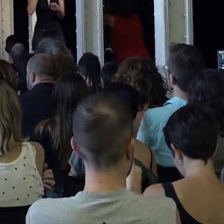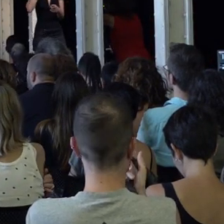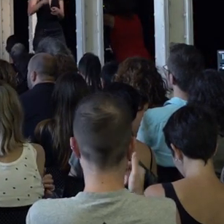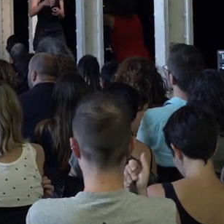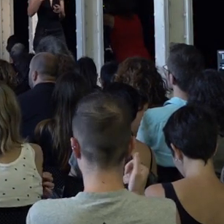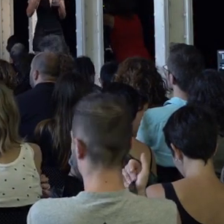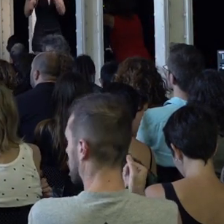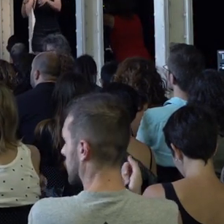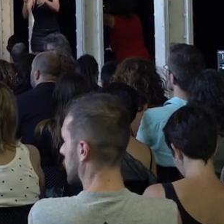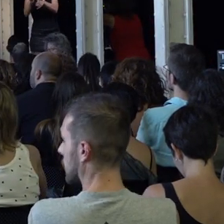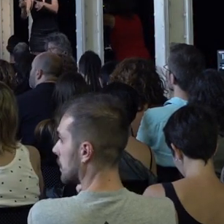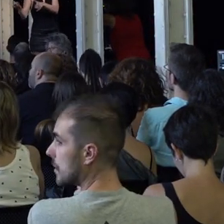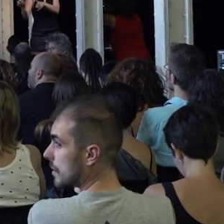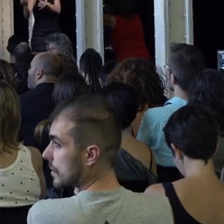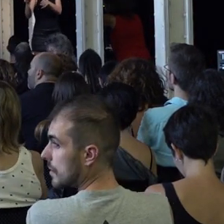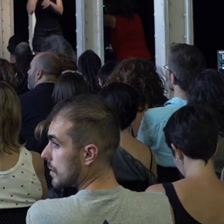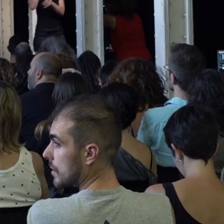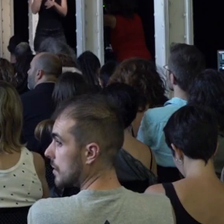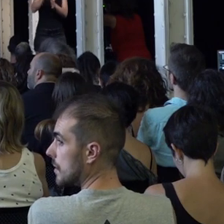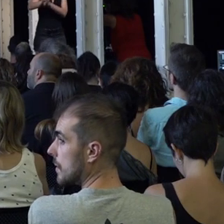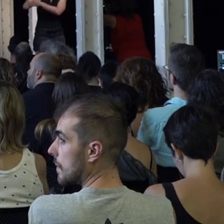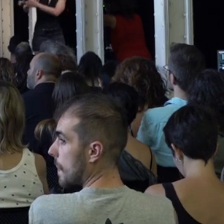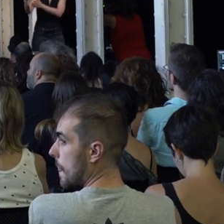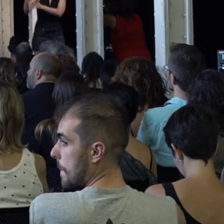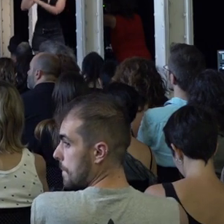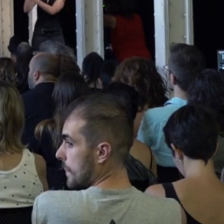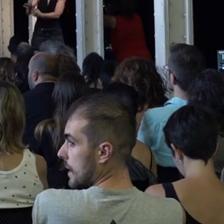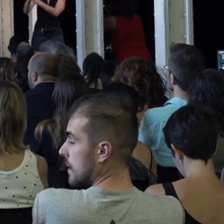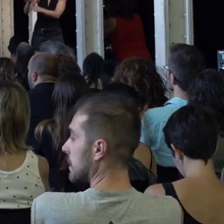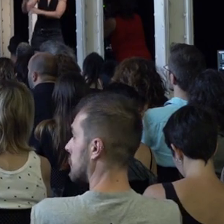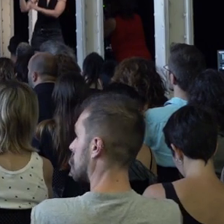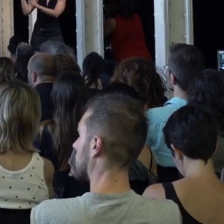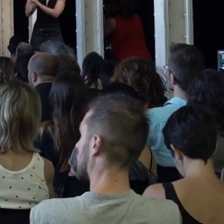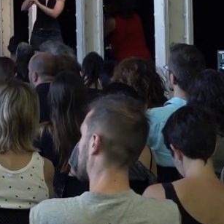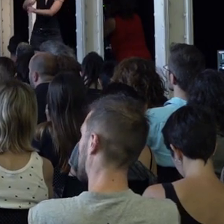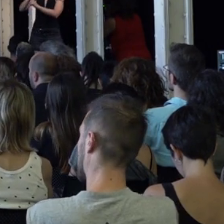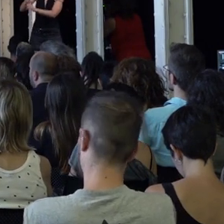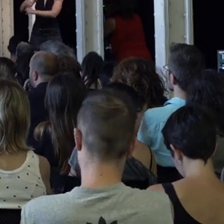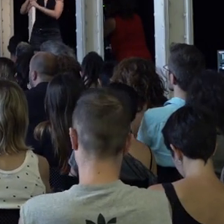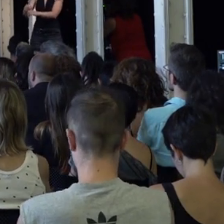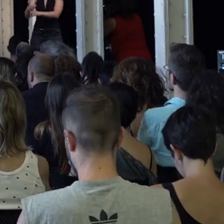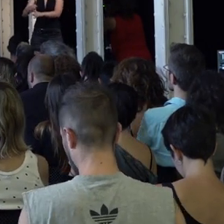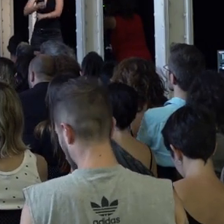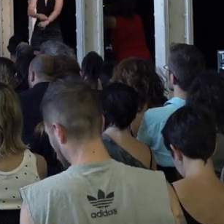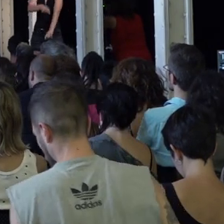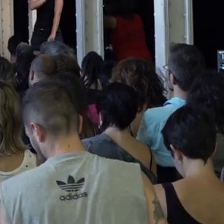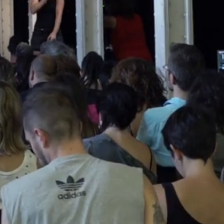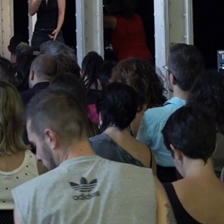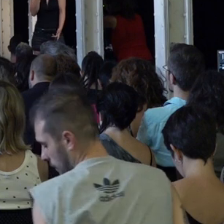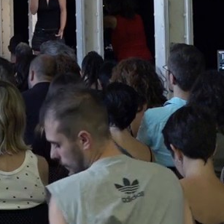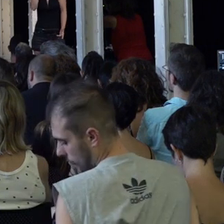pensar en este sector tan completamente machacado, pues es difícil